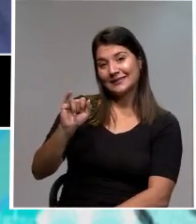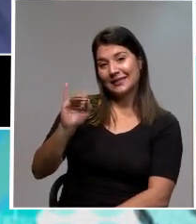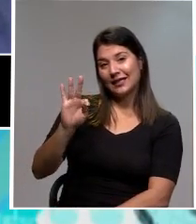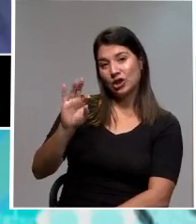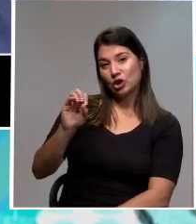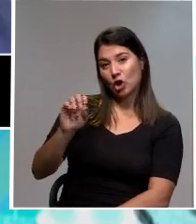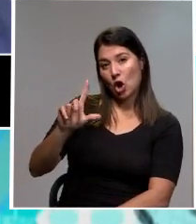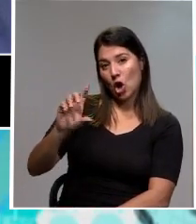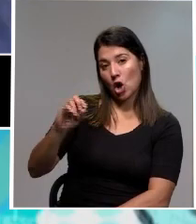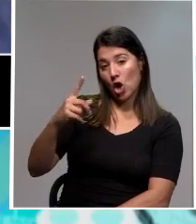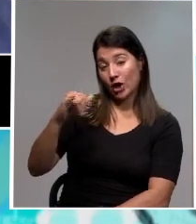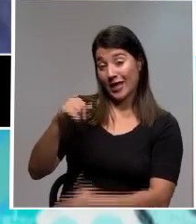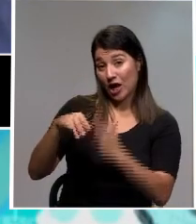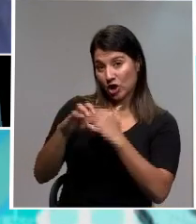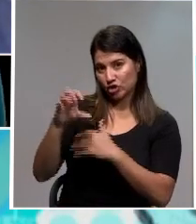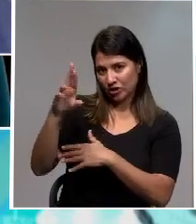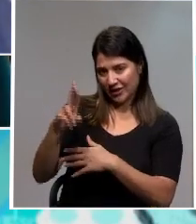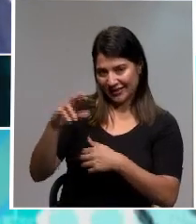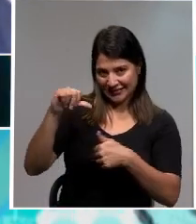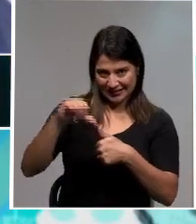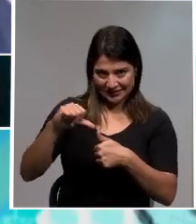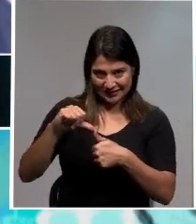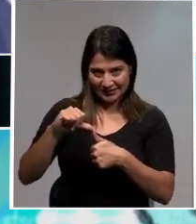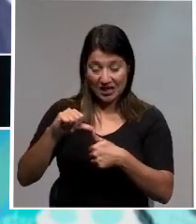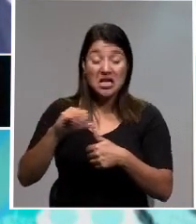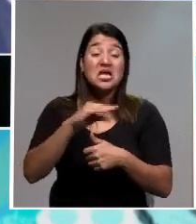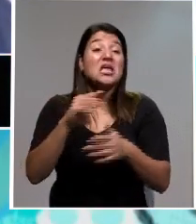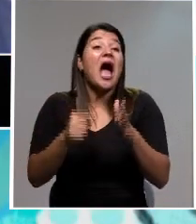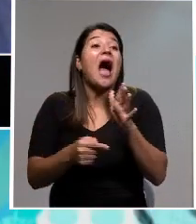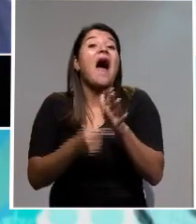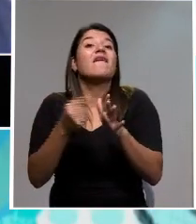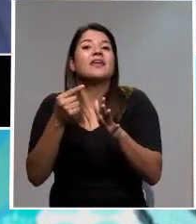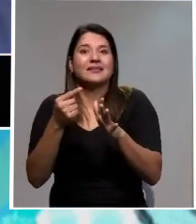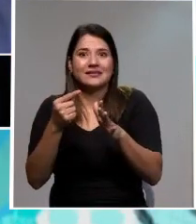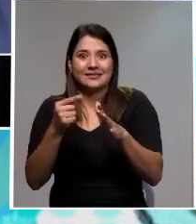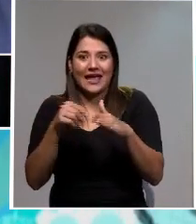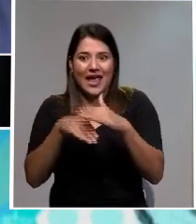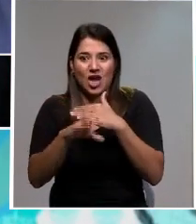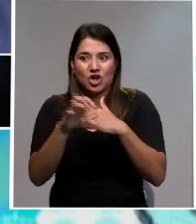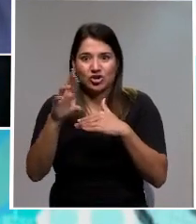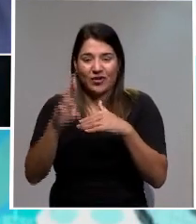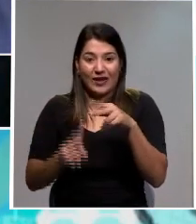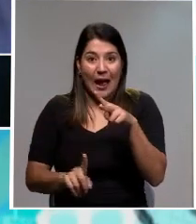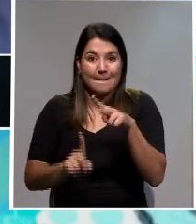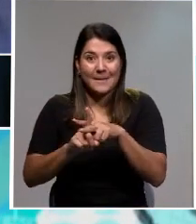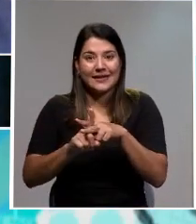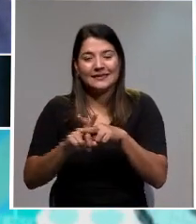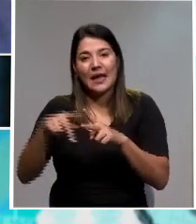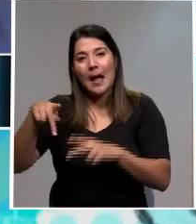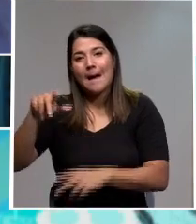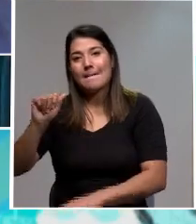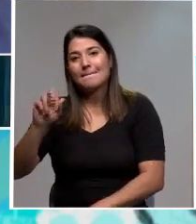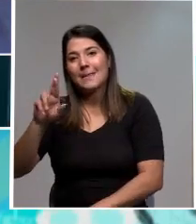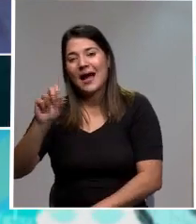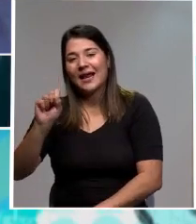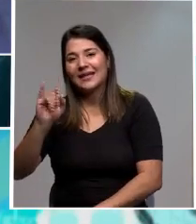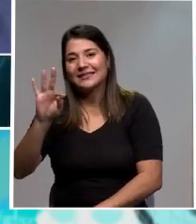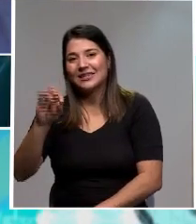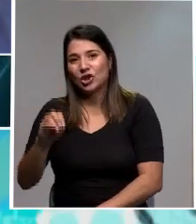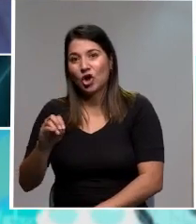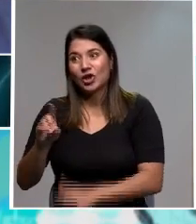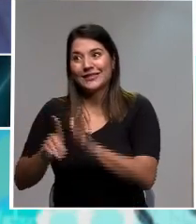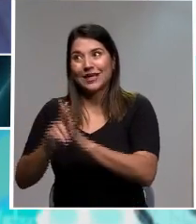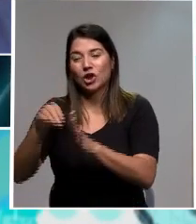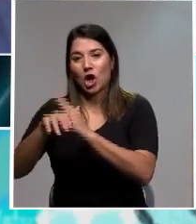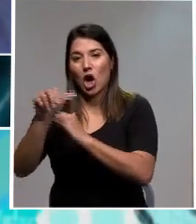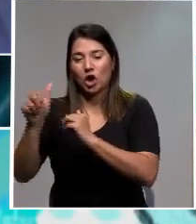y nos mencionaban de cuando en cuando algún parásito de otra parte del mundo. Viajar antes a otras partes del mundo, hace 30, 40 o más